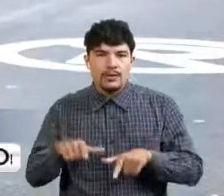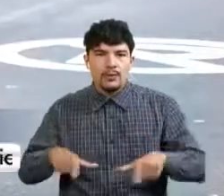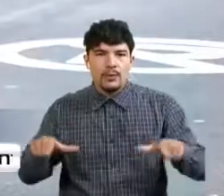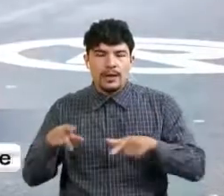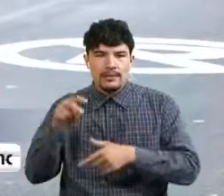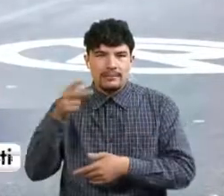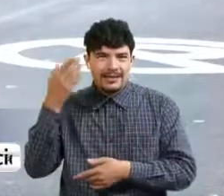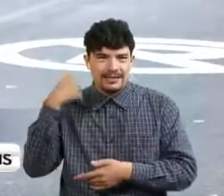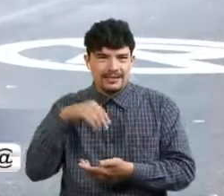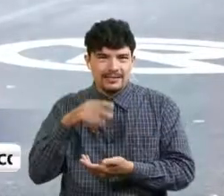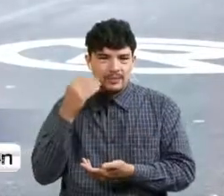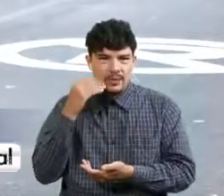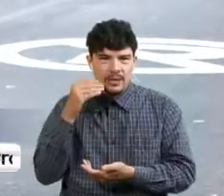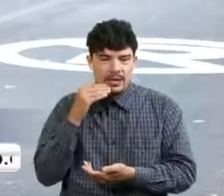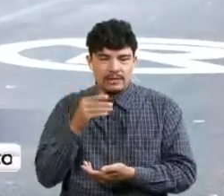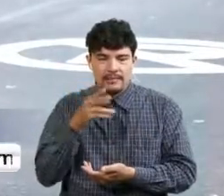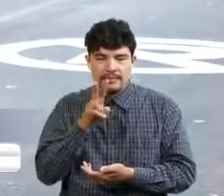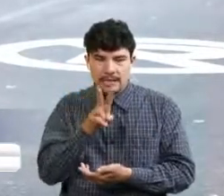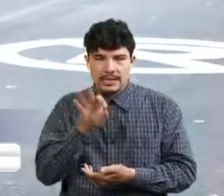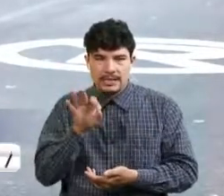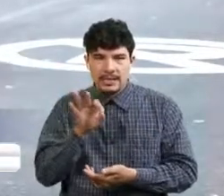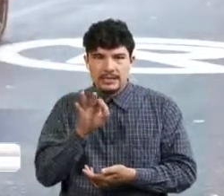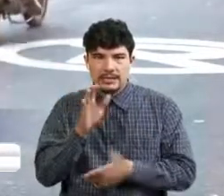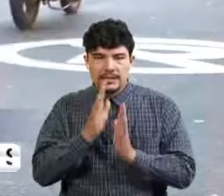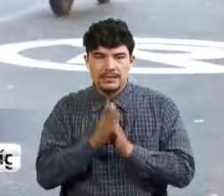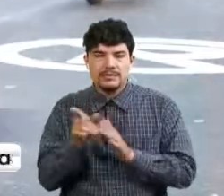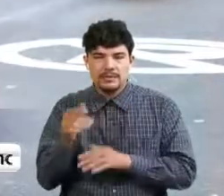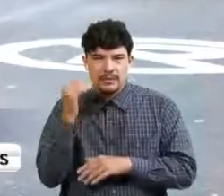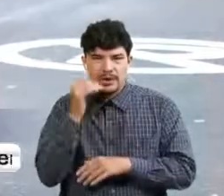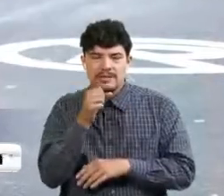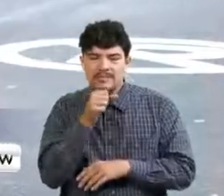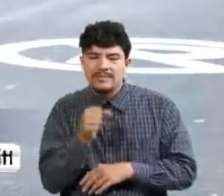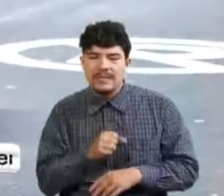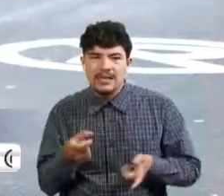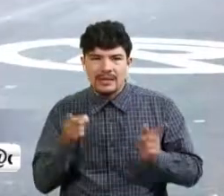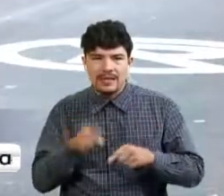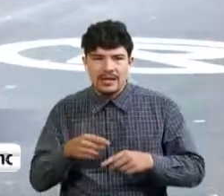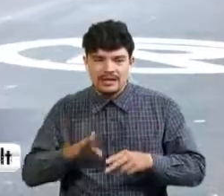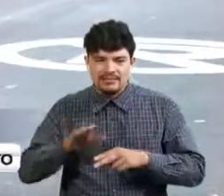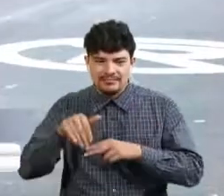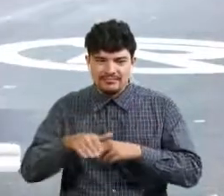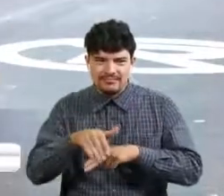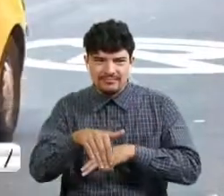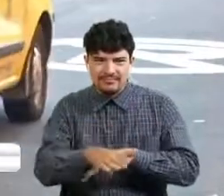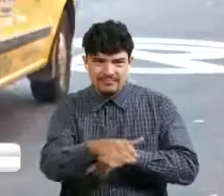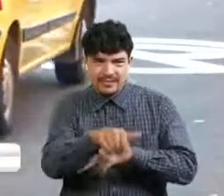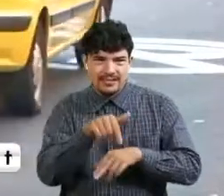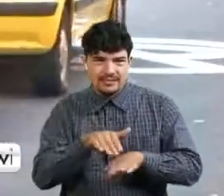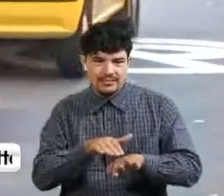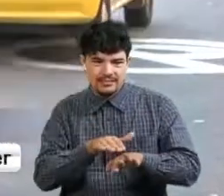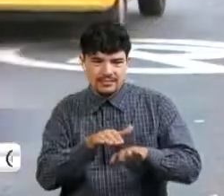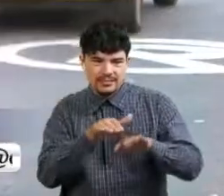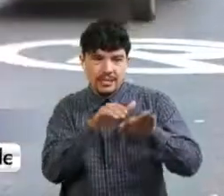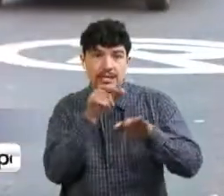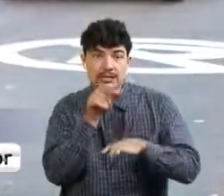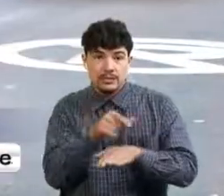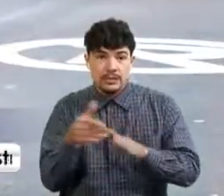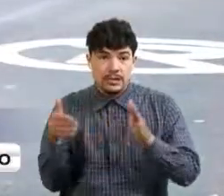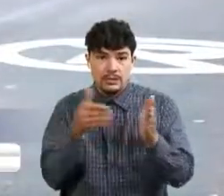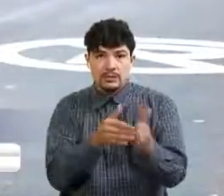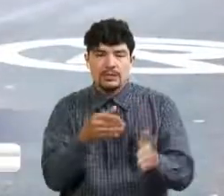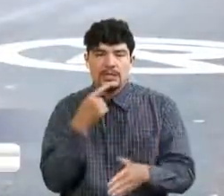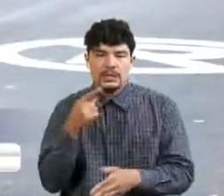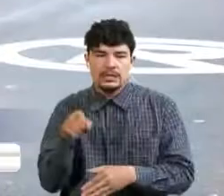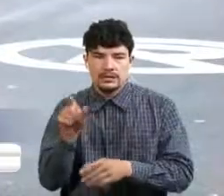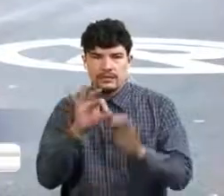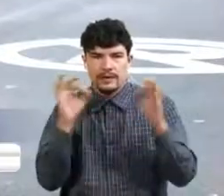el sábado anterior 23 de diciembre con una anciana y unas escaleras eléctricas la denuncia llegó a nosotros y esto es lo